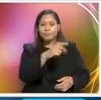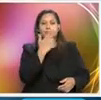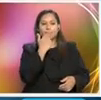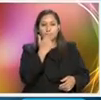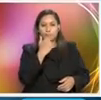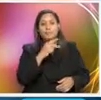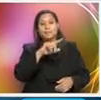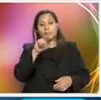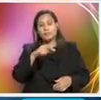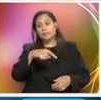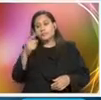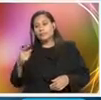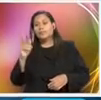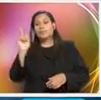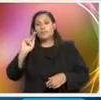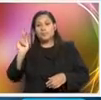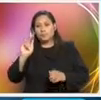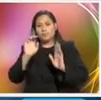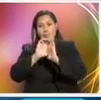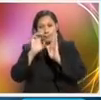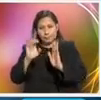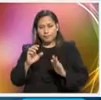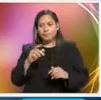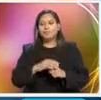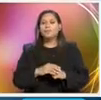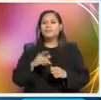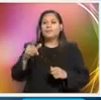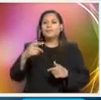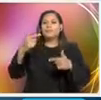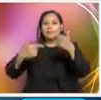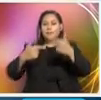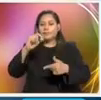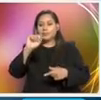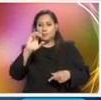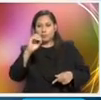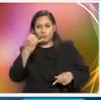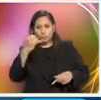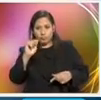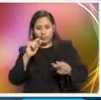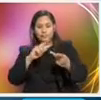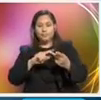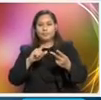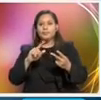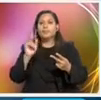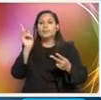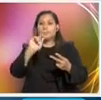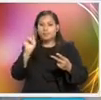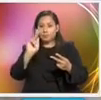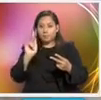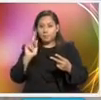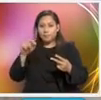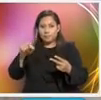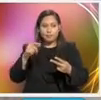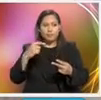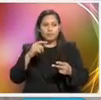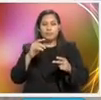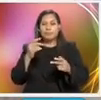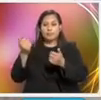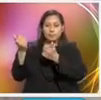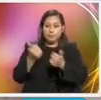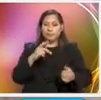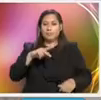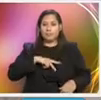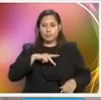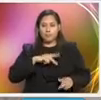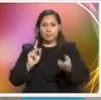de proteínas, yo les traje hoy unos ejemplos, desde una leche de soya, desde un shake de proteína, yo te traje el mío, por ejemplo, el